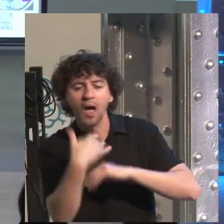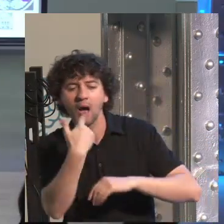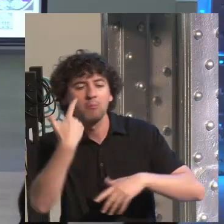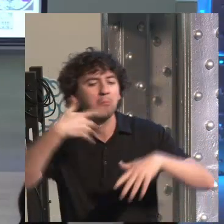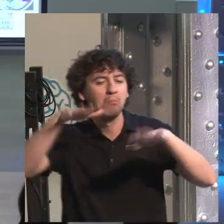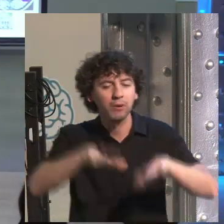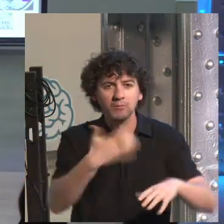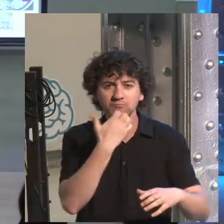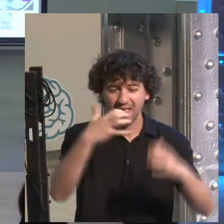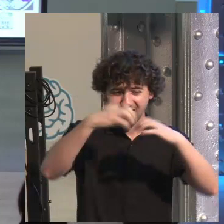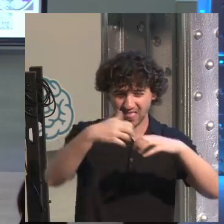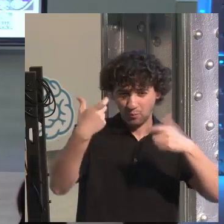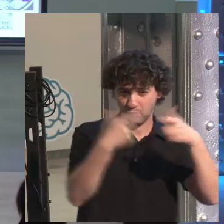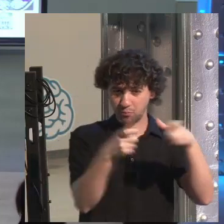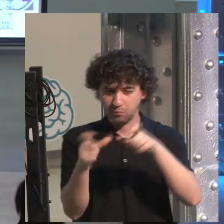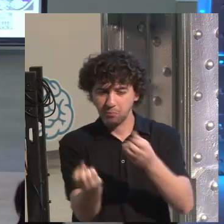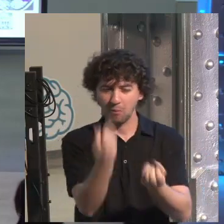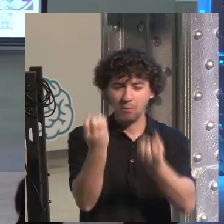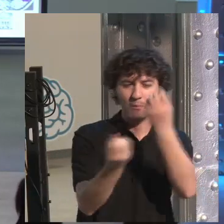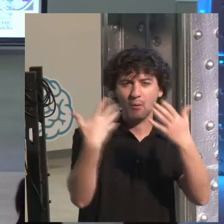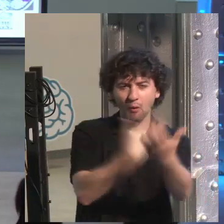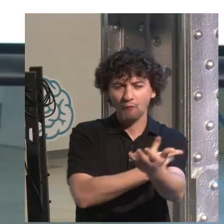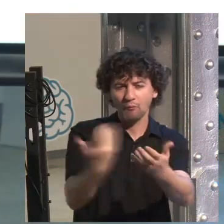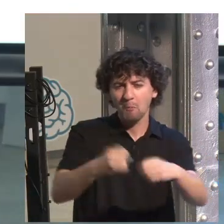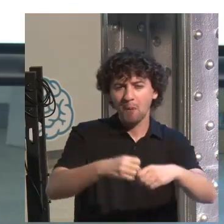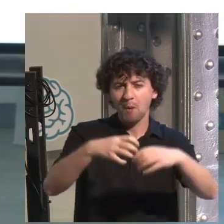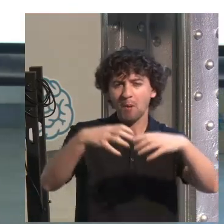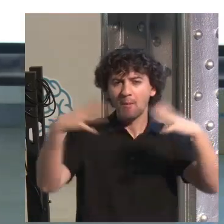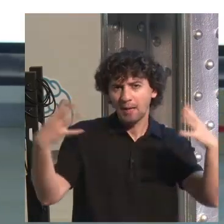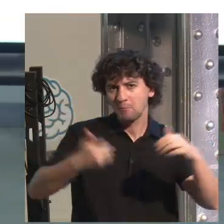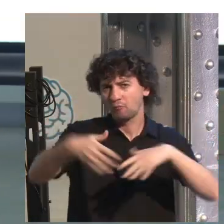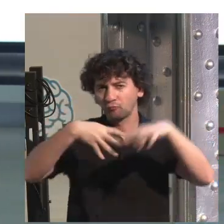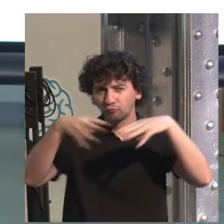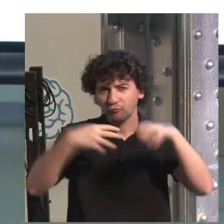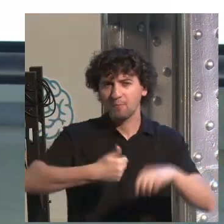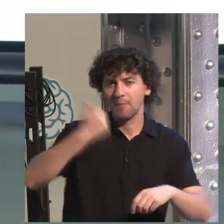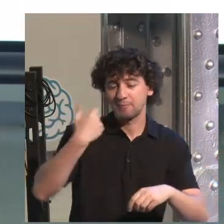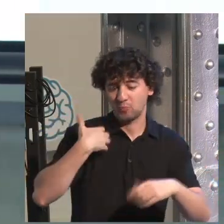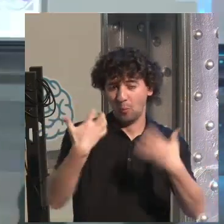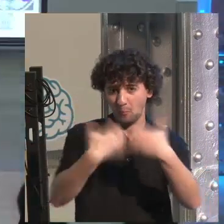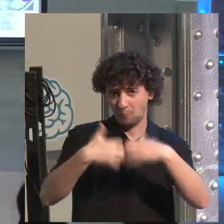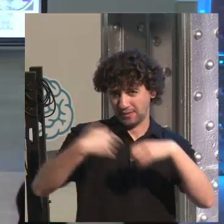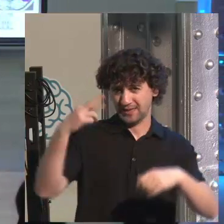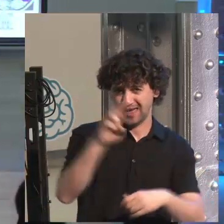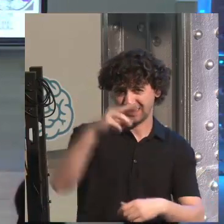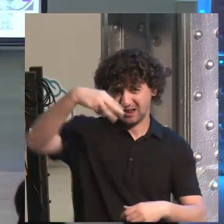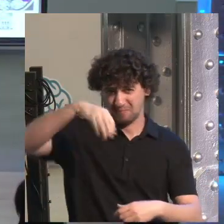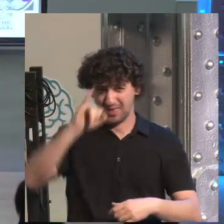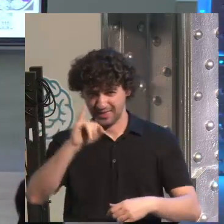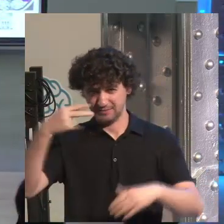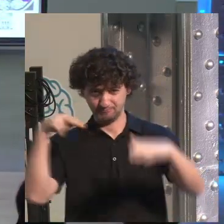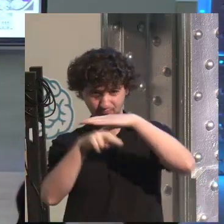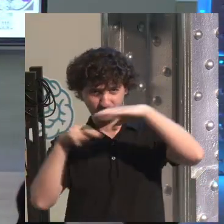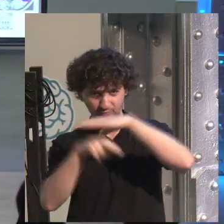diferentes partes del cerebro, va aumentando el flujo sanguíneo. Y eso es lo que puede detectar estas máquinas, que no son precisamente